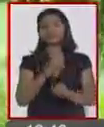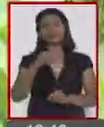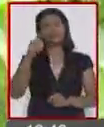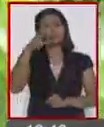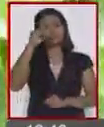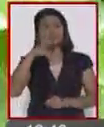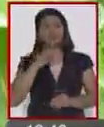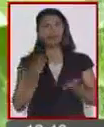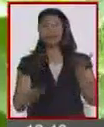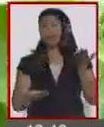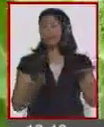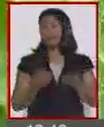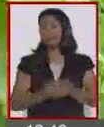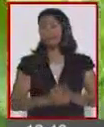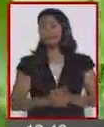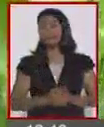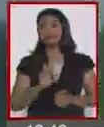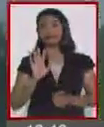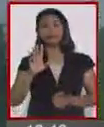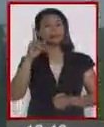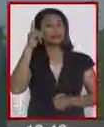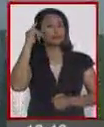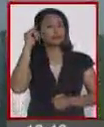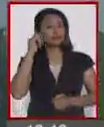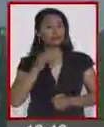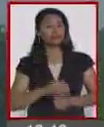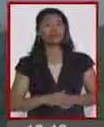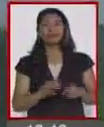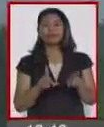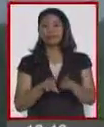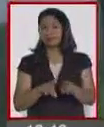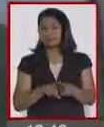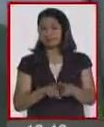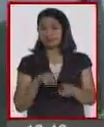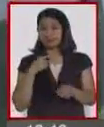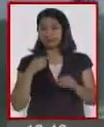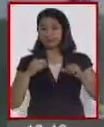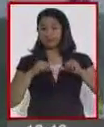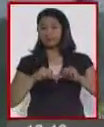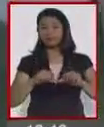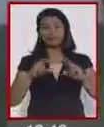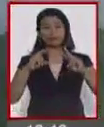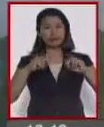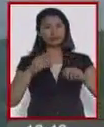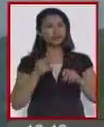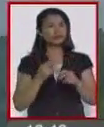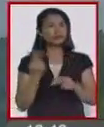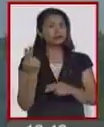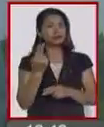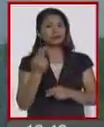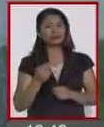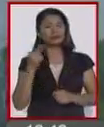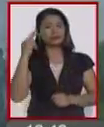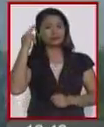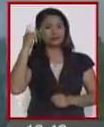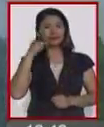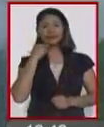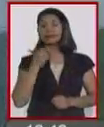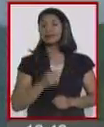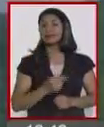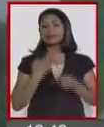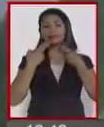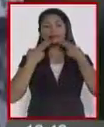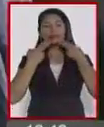otro hombre que aparentemente es el tío del supuesto autor. Él mismo está siendo investigado por complicidad, el cual indica